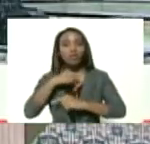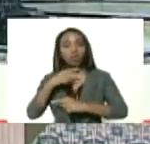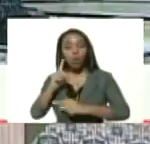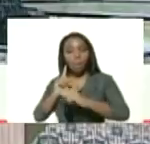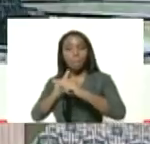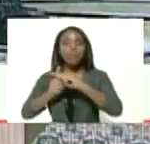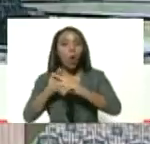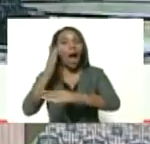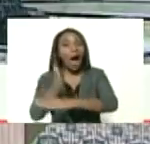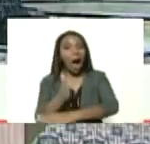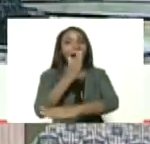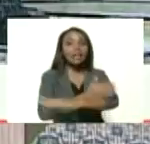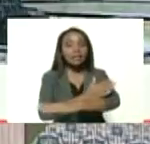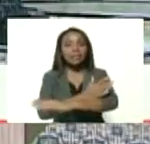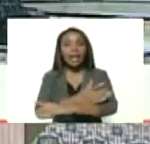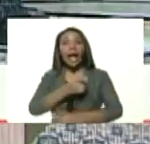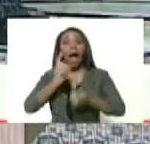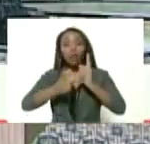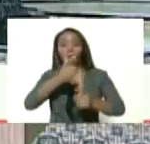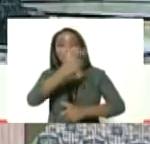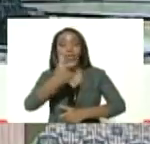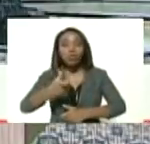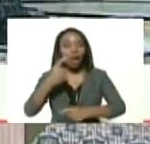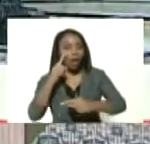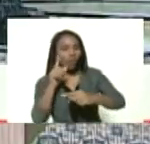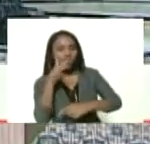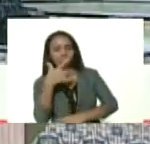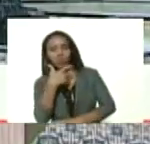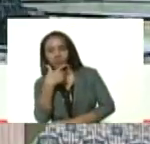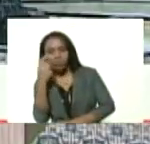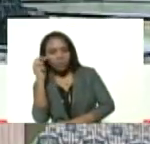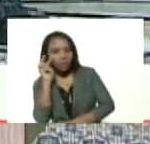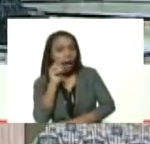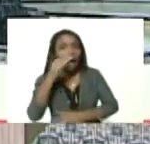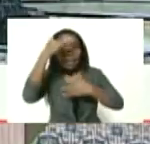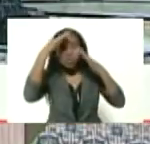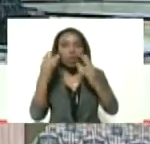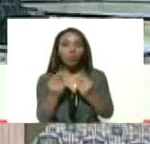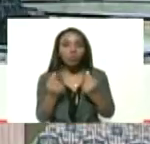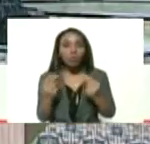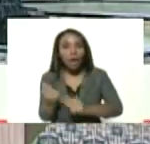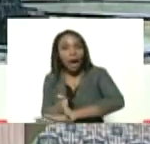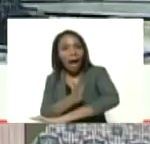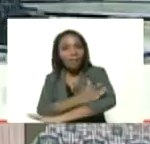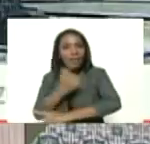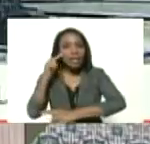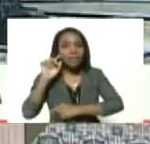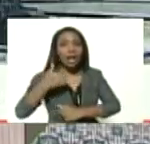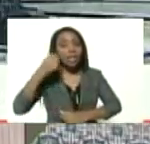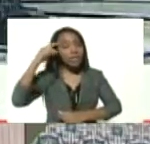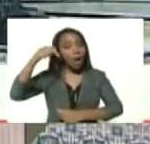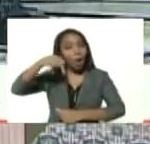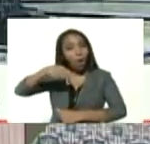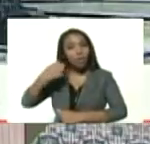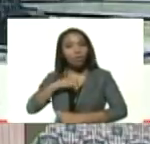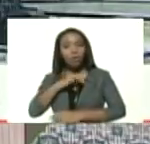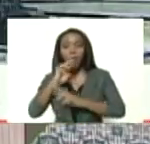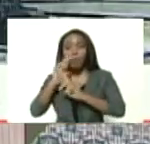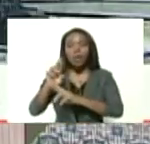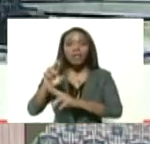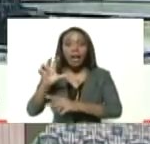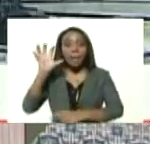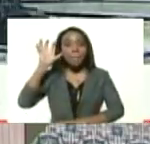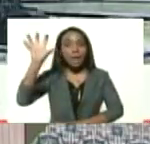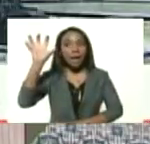determinar los potenciales casos sospechosos y le podamos dar atención inmediata. Al día de hoy han respondido la encuesta en Patria